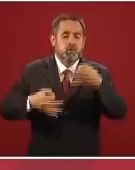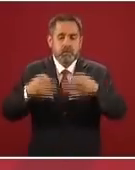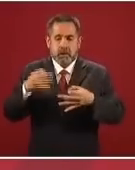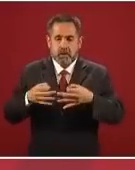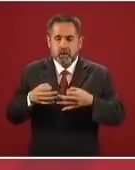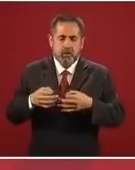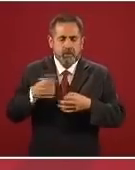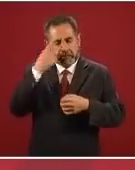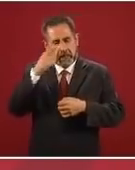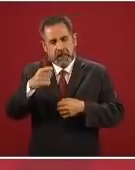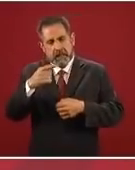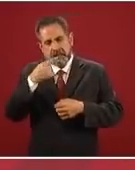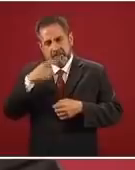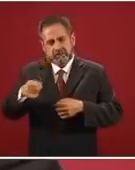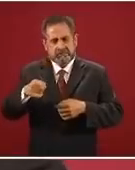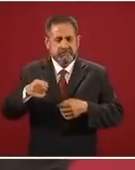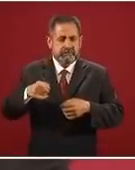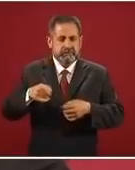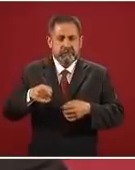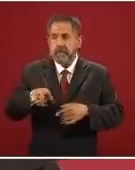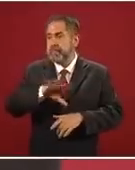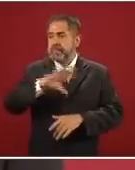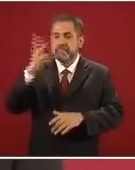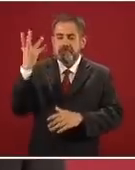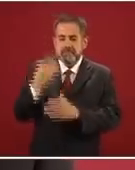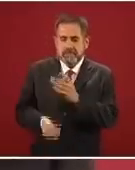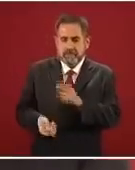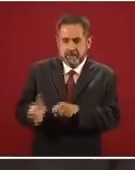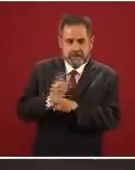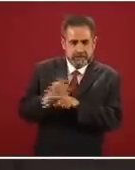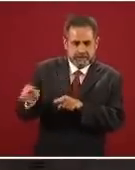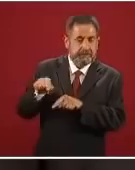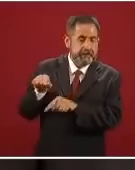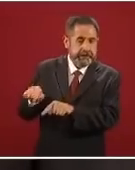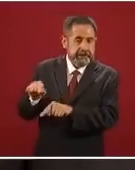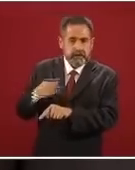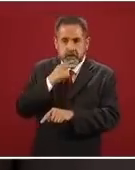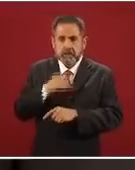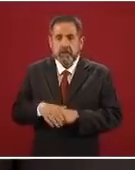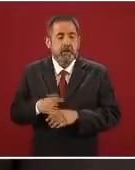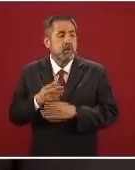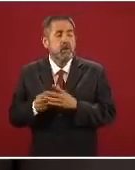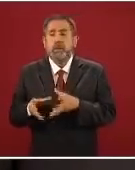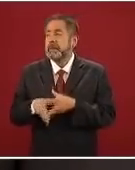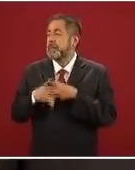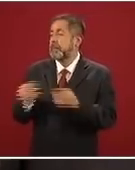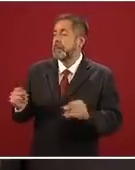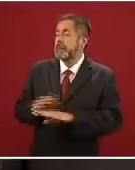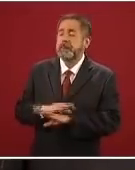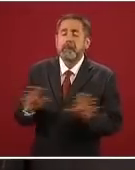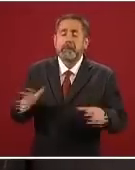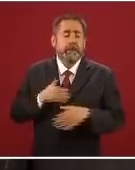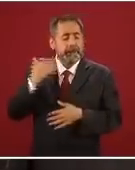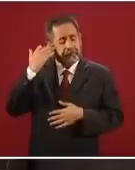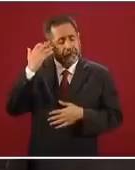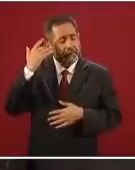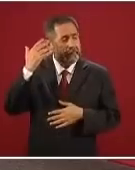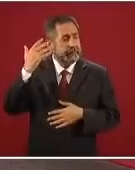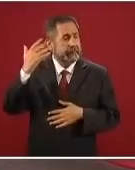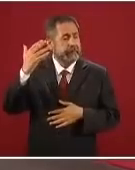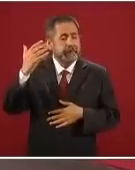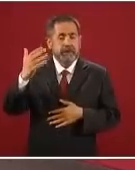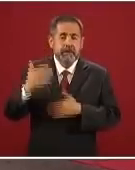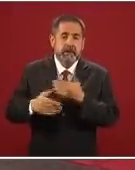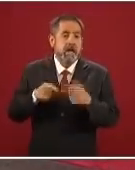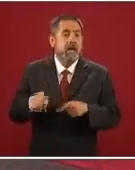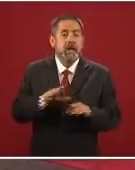lo llevaban a declarar y se les escapó y no se volvió a saber de él.